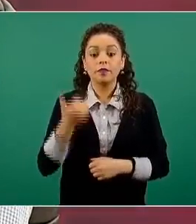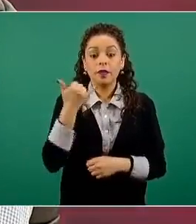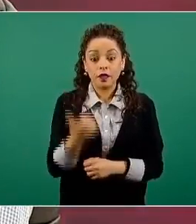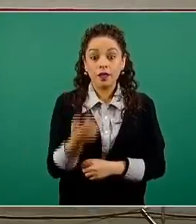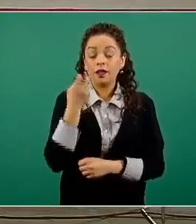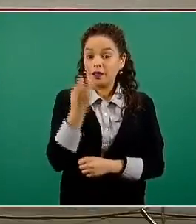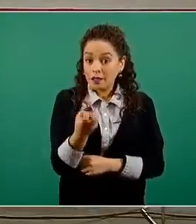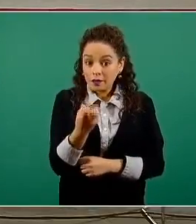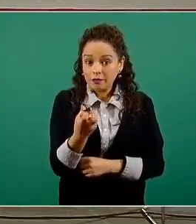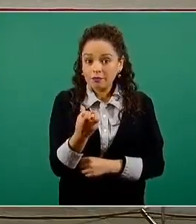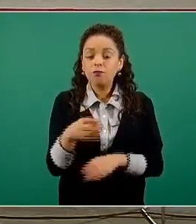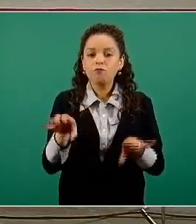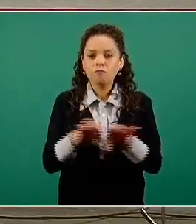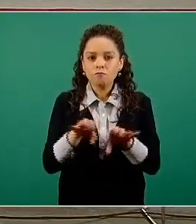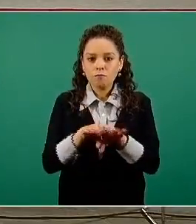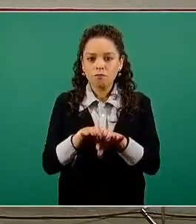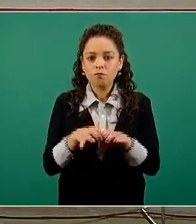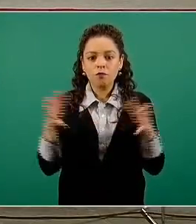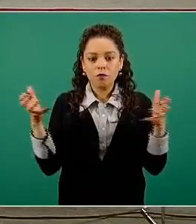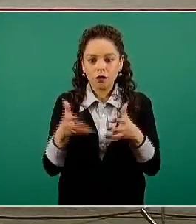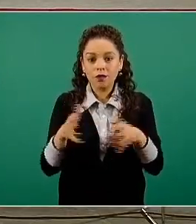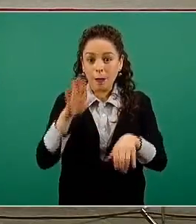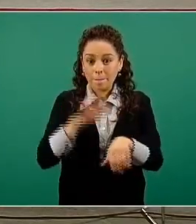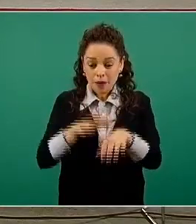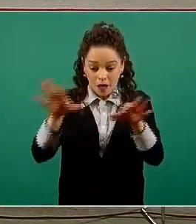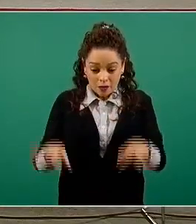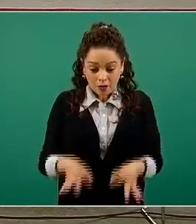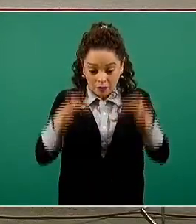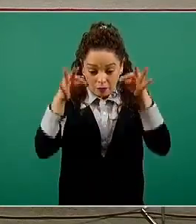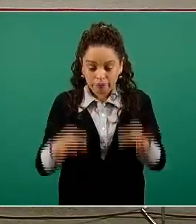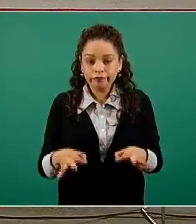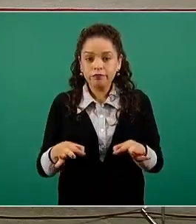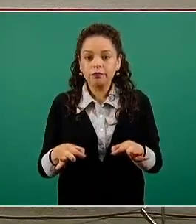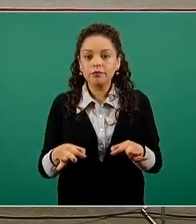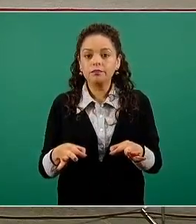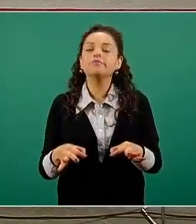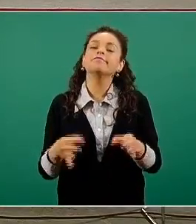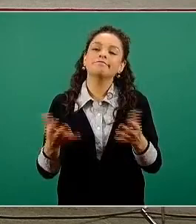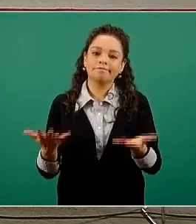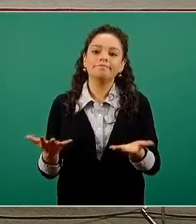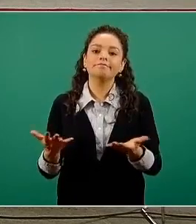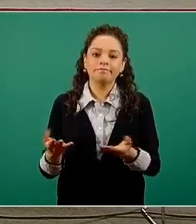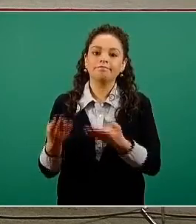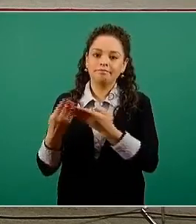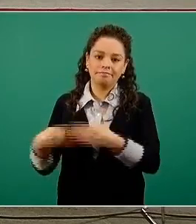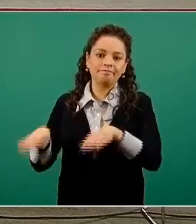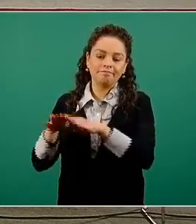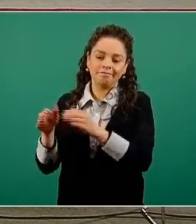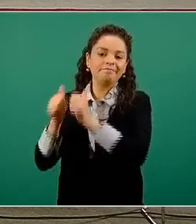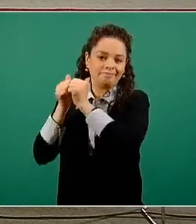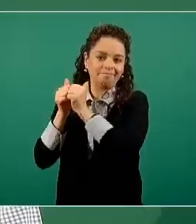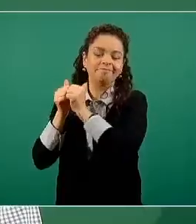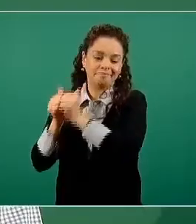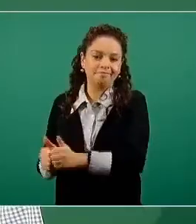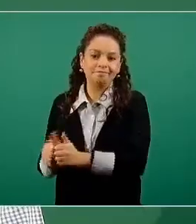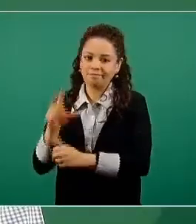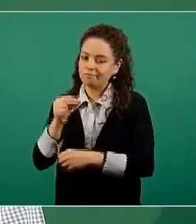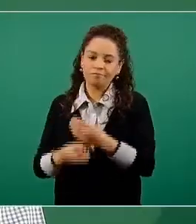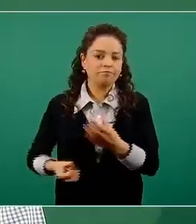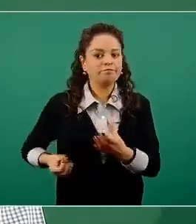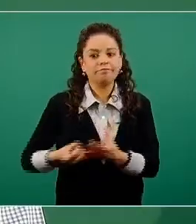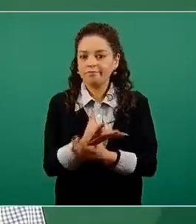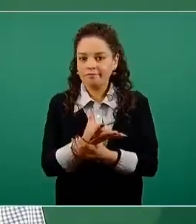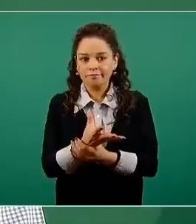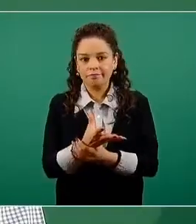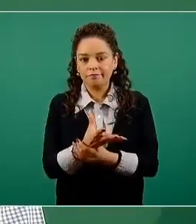esto lo vamos a lograr todavía de manera más eficiente si nos mantenemos en nuestros domicilios, nos mantenemos en casa